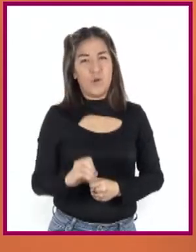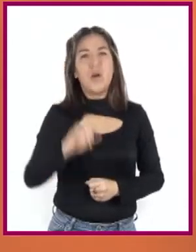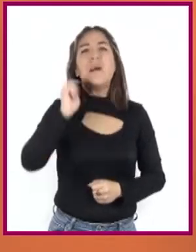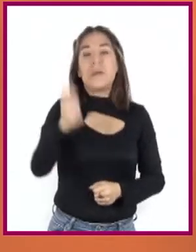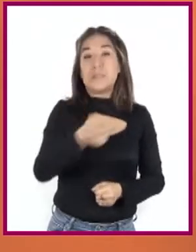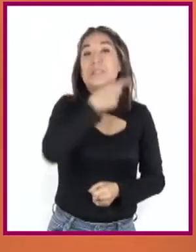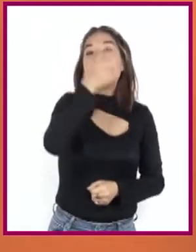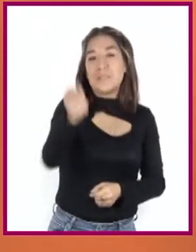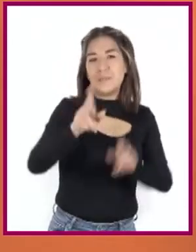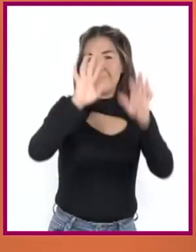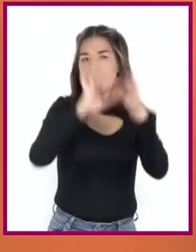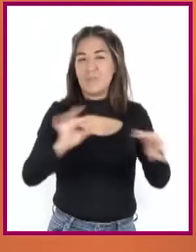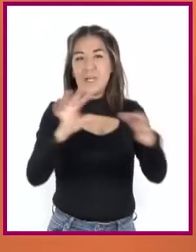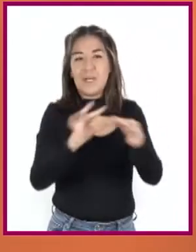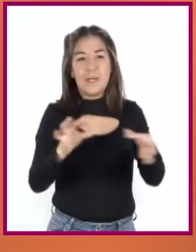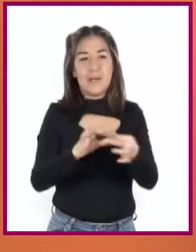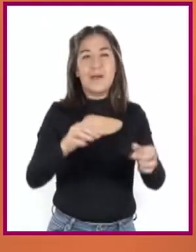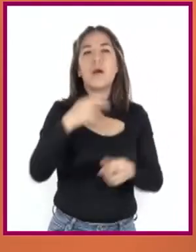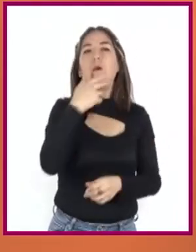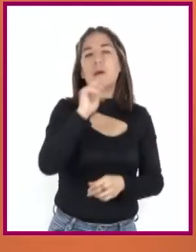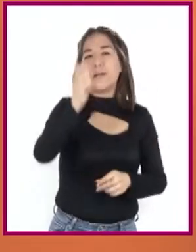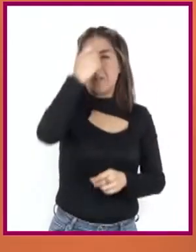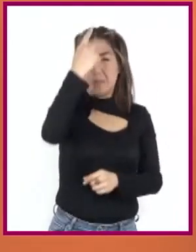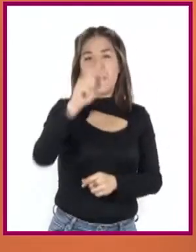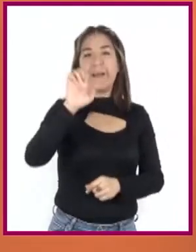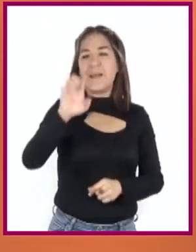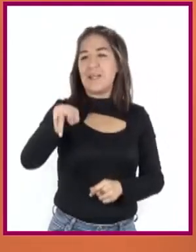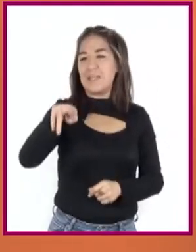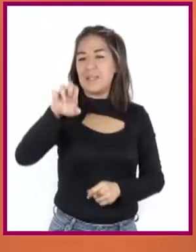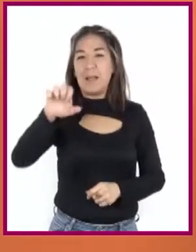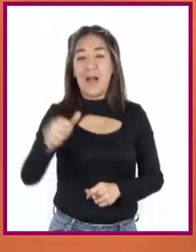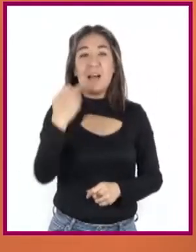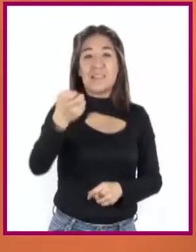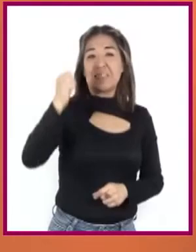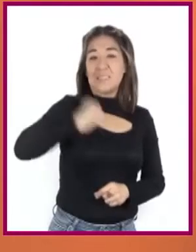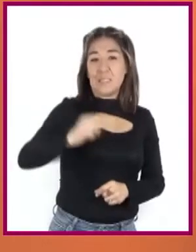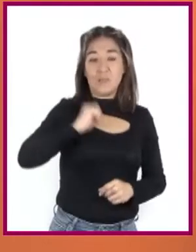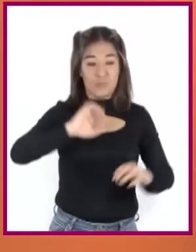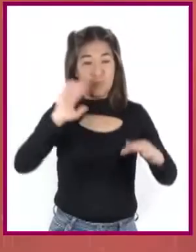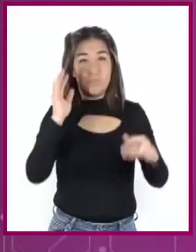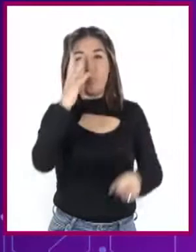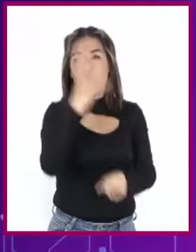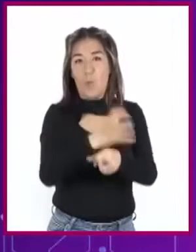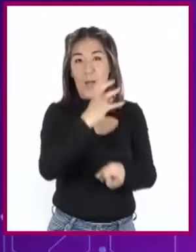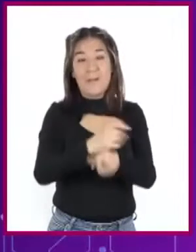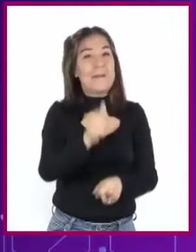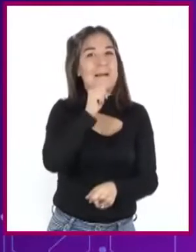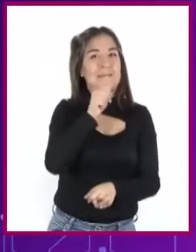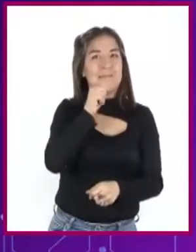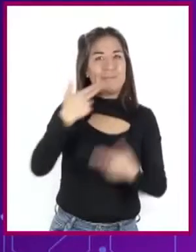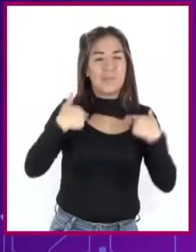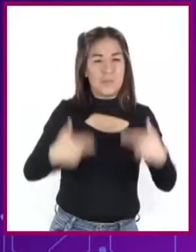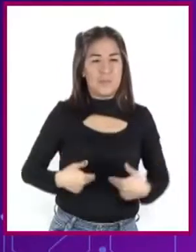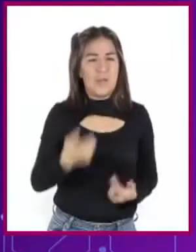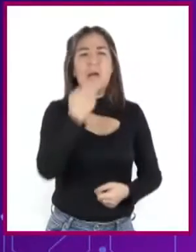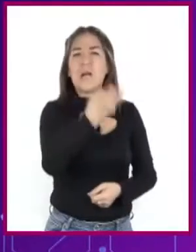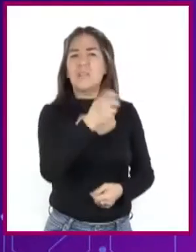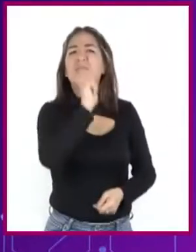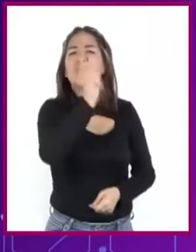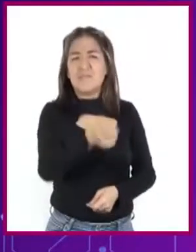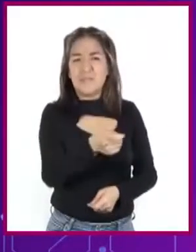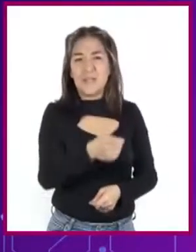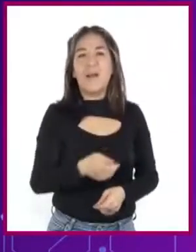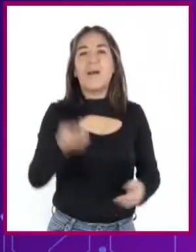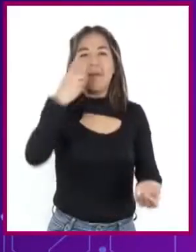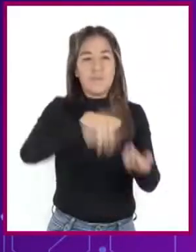cuenta fue desarrollado por Eneas el Táctico en el siglo IV antes de nuestra era. Este telégrafo consistía en